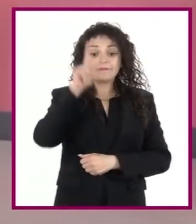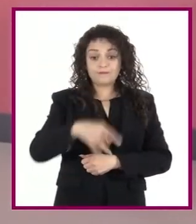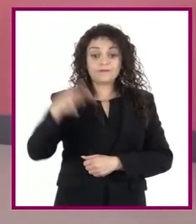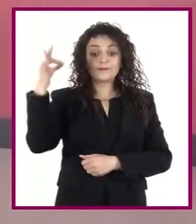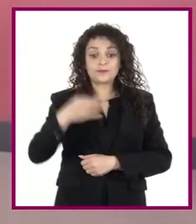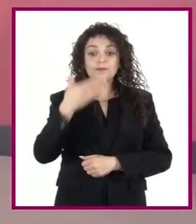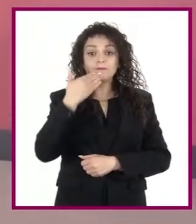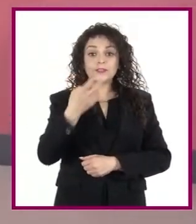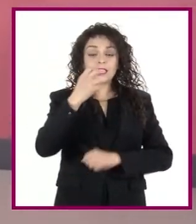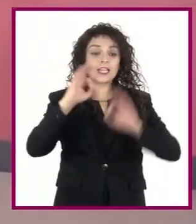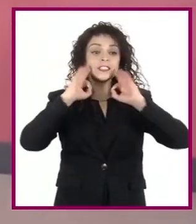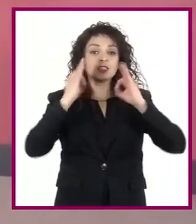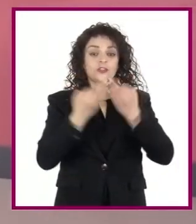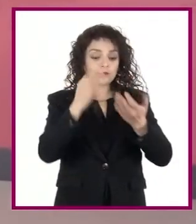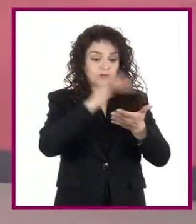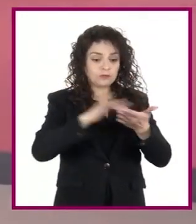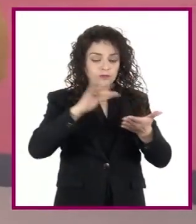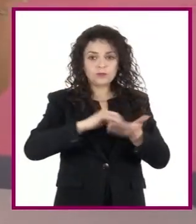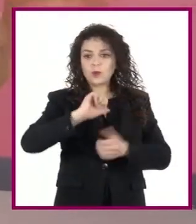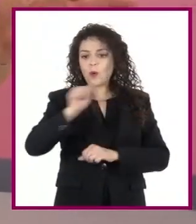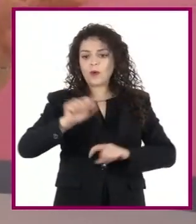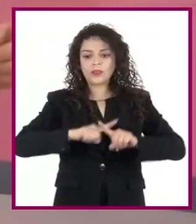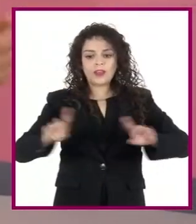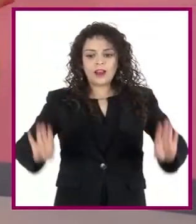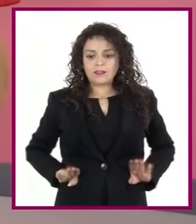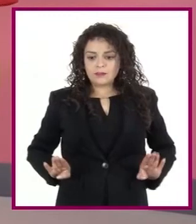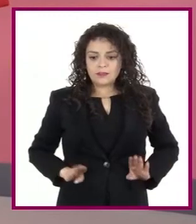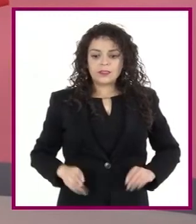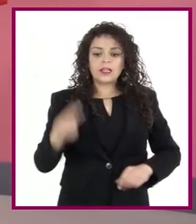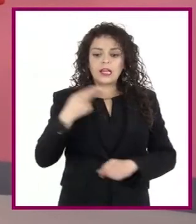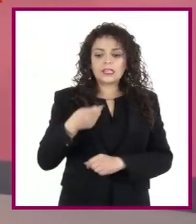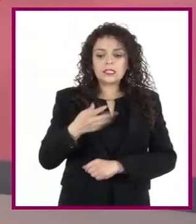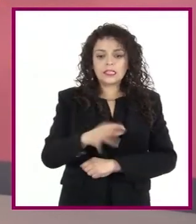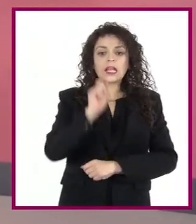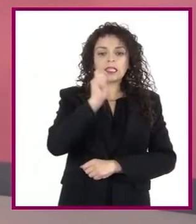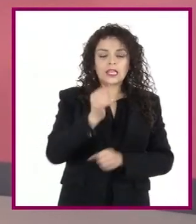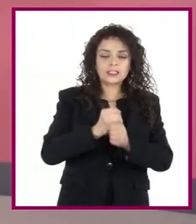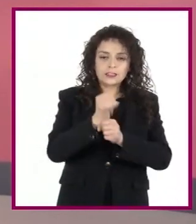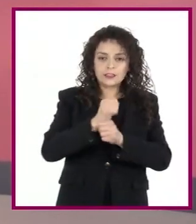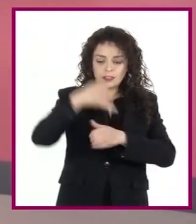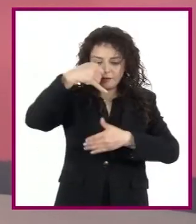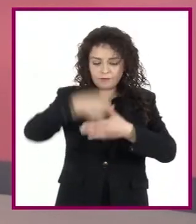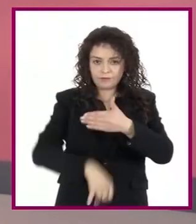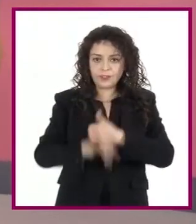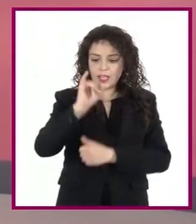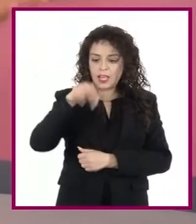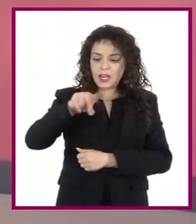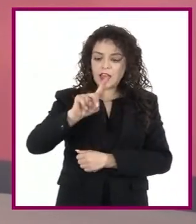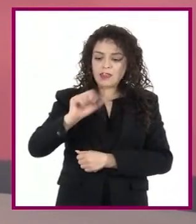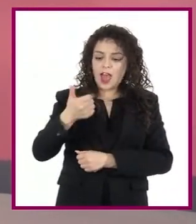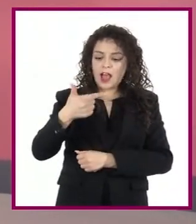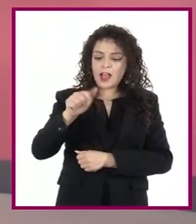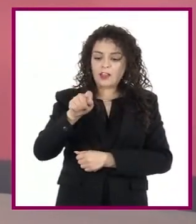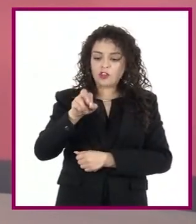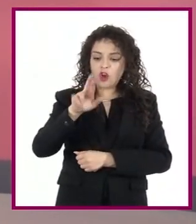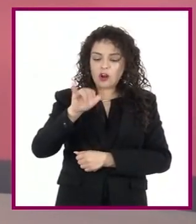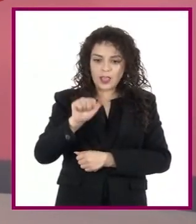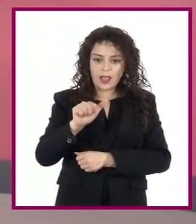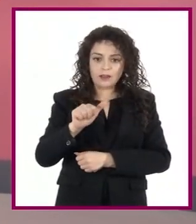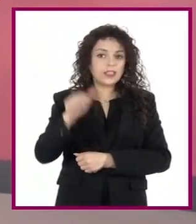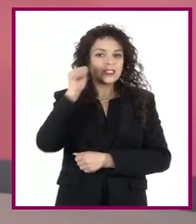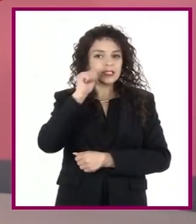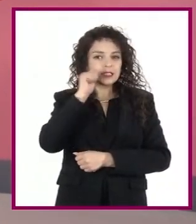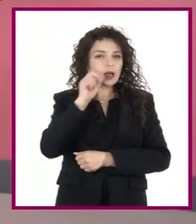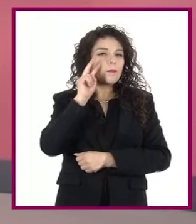tipo de lectura a la que llamamos indagatoria. En ella nos detenemos en un párrafo, generalmente el inicial,